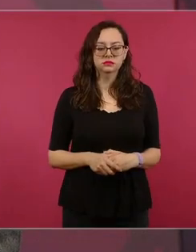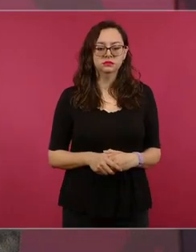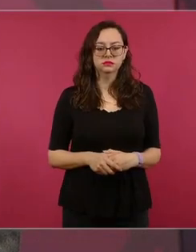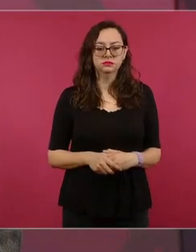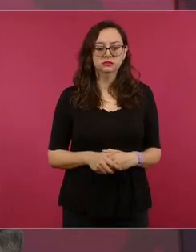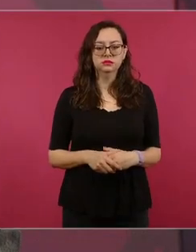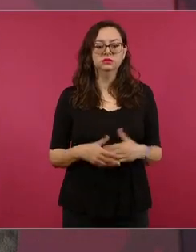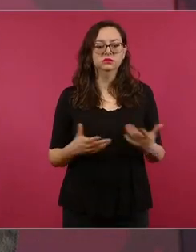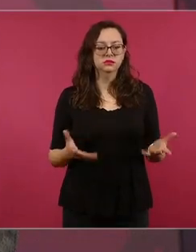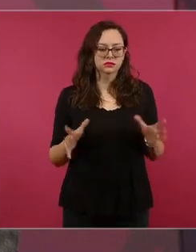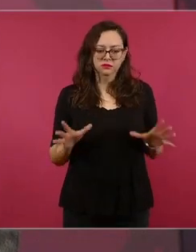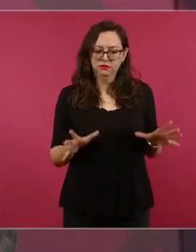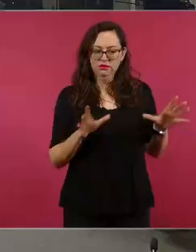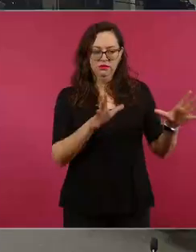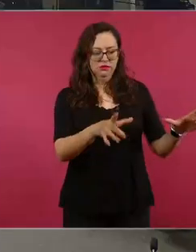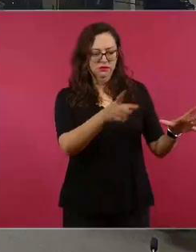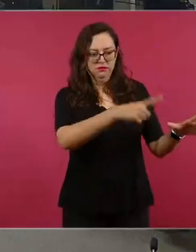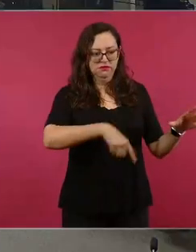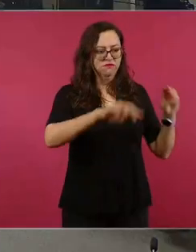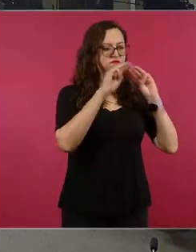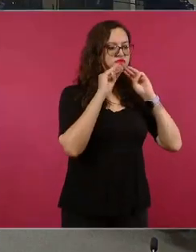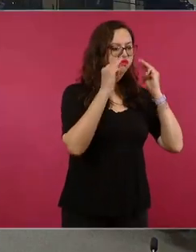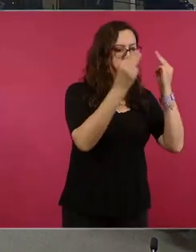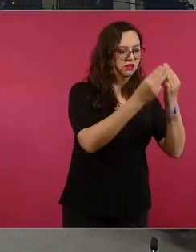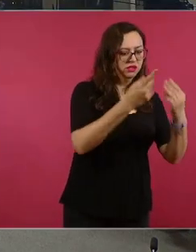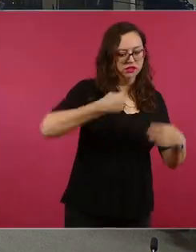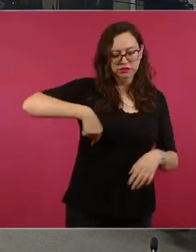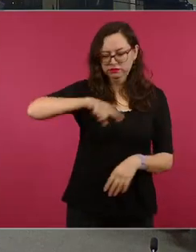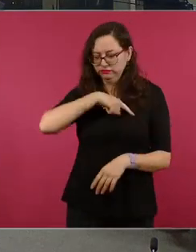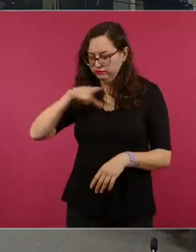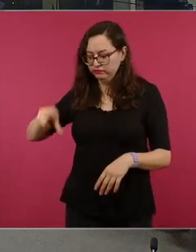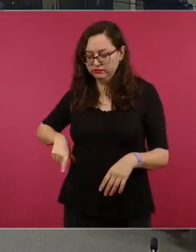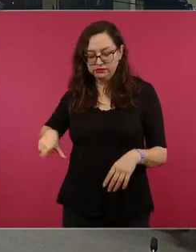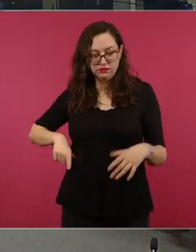de un lado la delincuencia, de otro lado la autoridad,